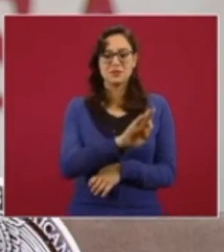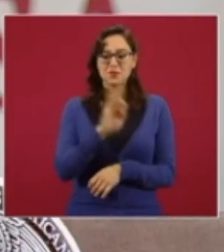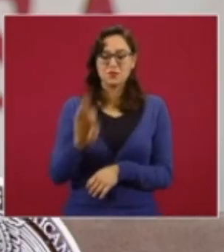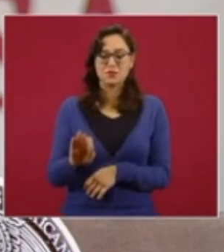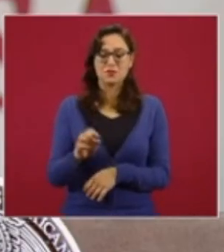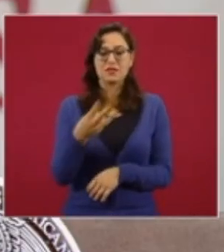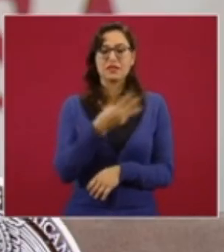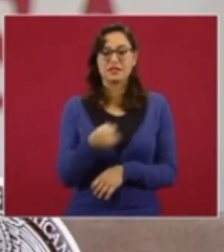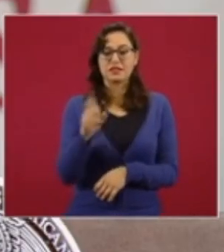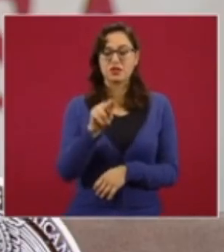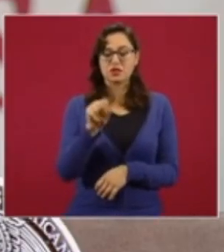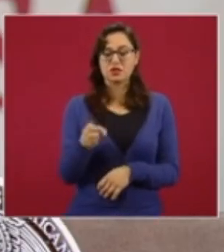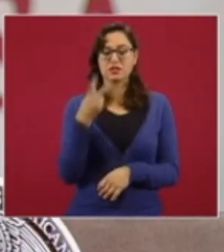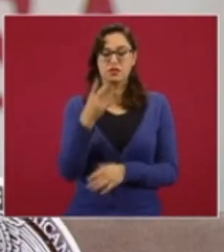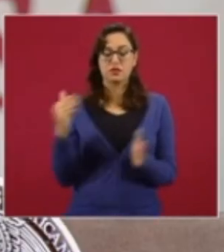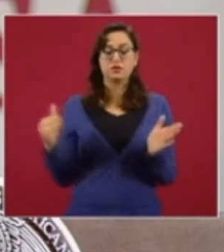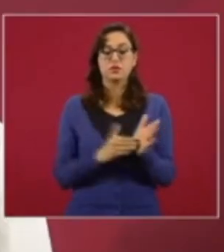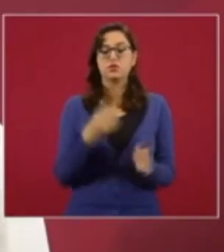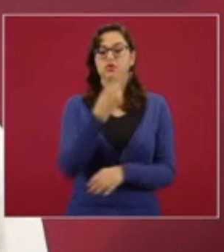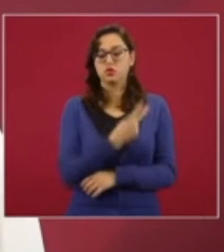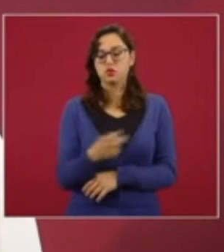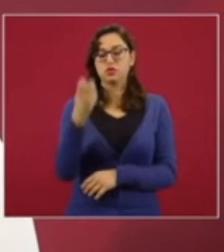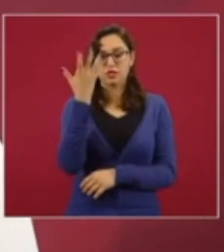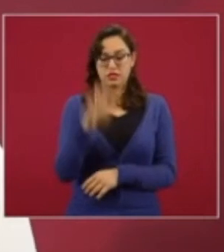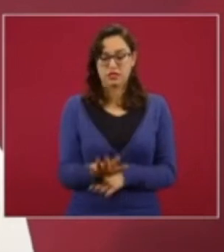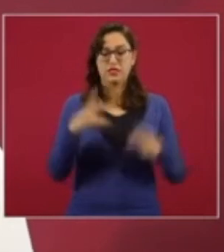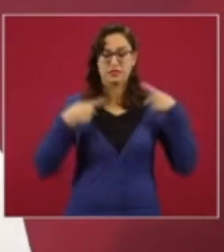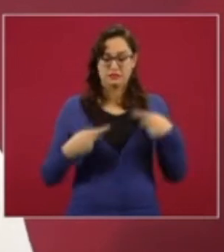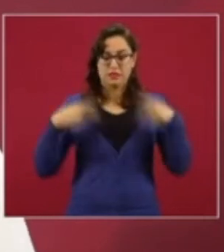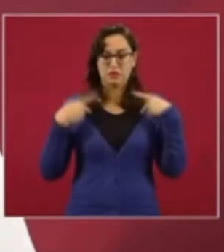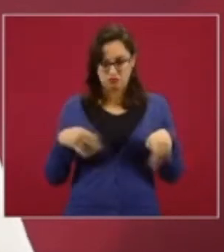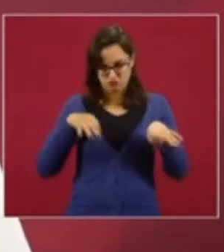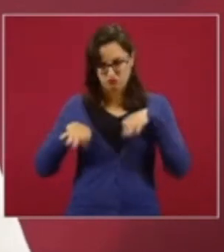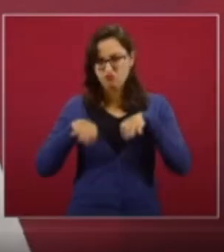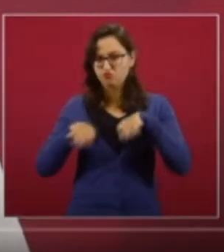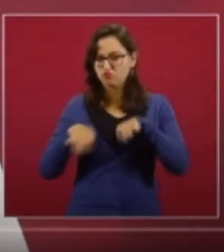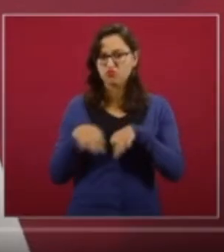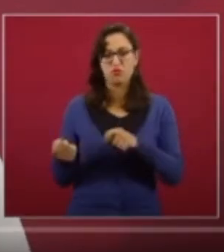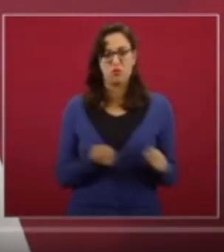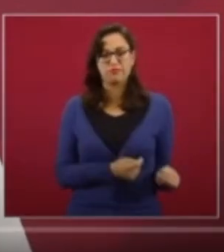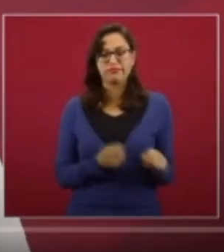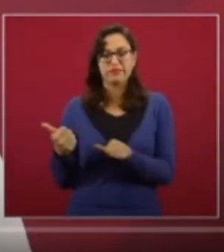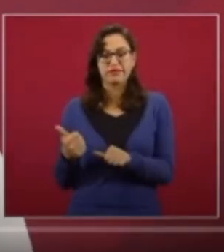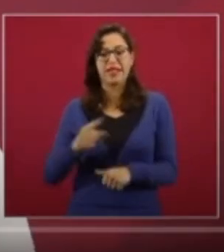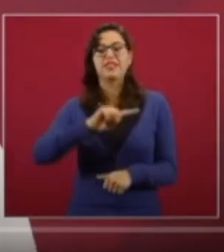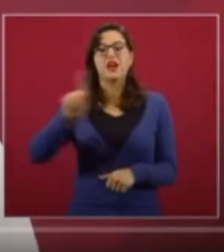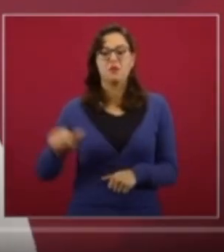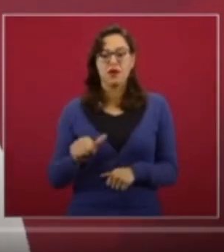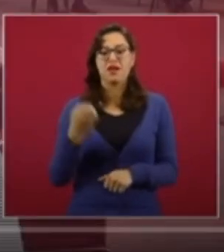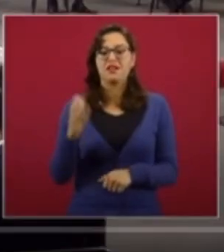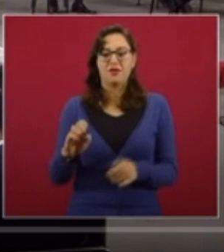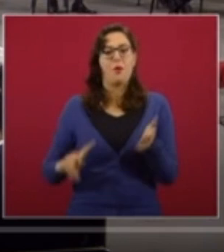baja trescientos ochenta y dos mil doscientos diez trabajadores y posteriormente se vuelven a